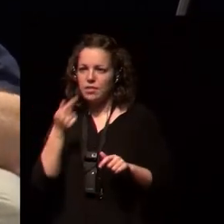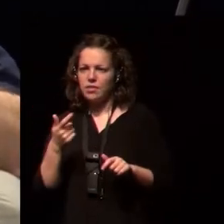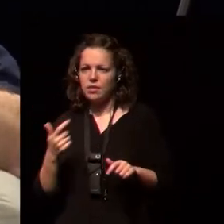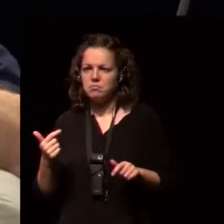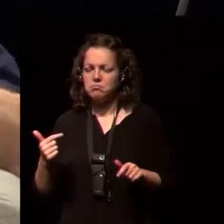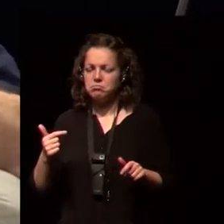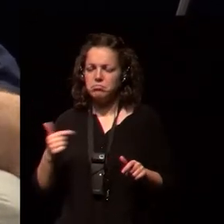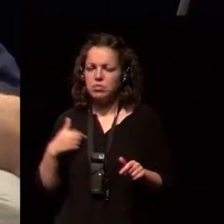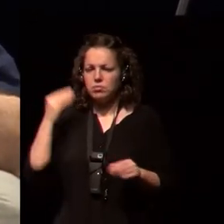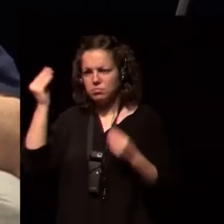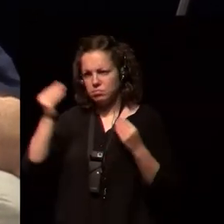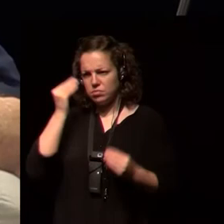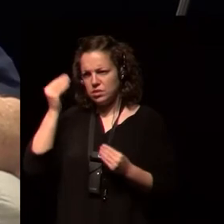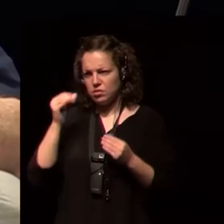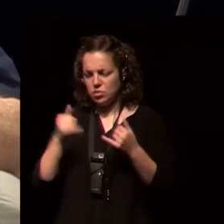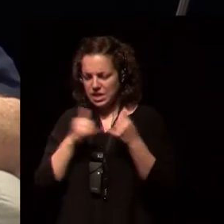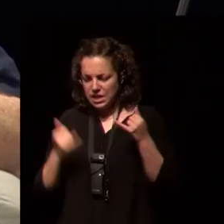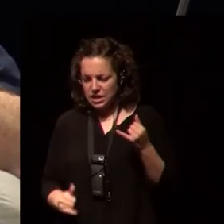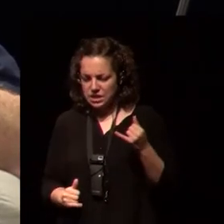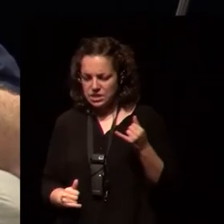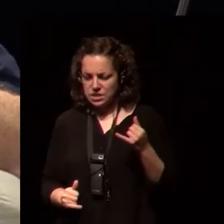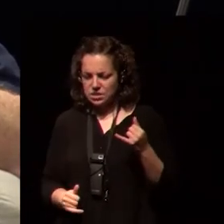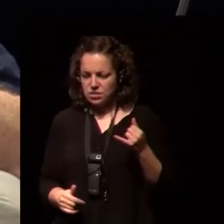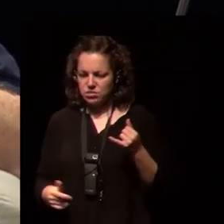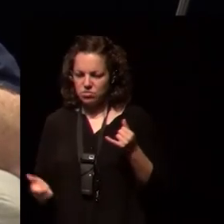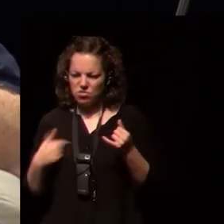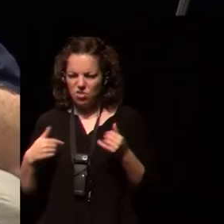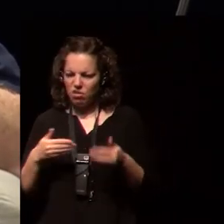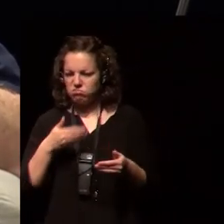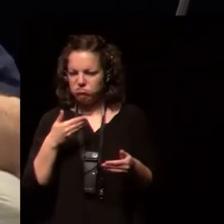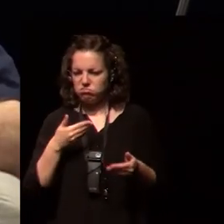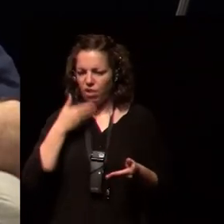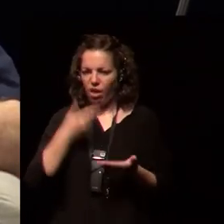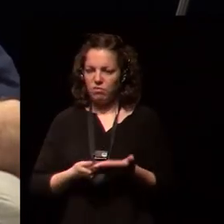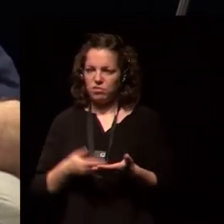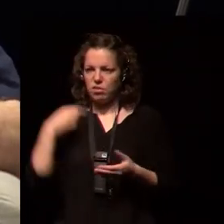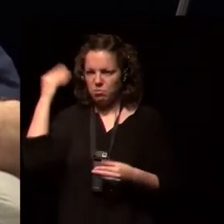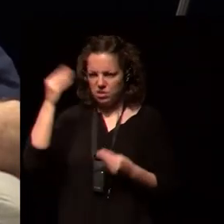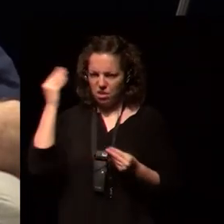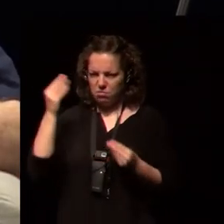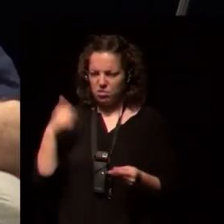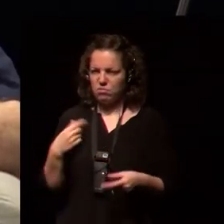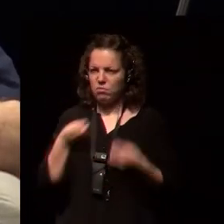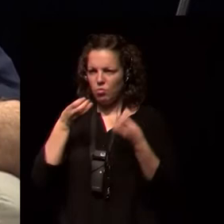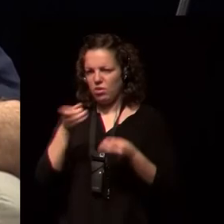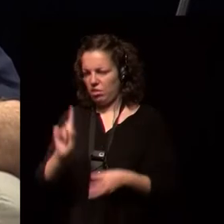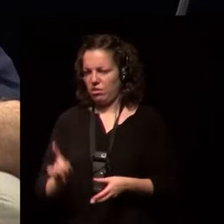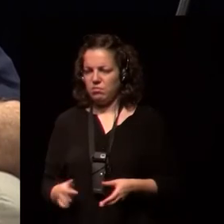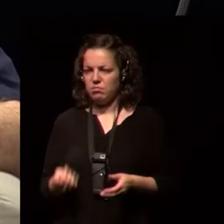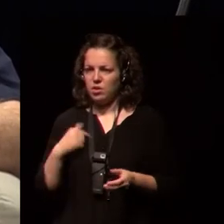He repensado mucho desde la crisis financiera y no os voy a aburrir con todos esos pensamientos, pero una consecuencia